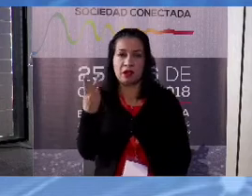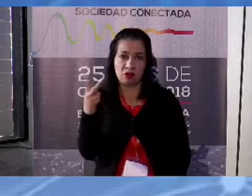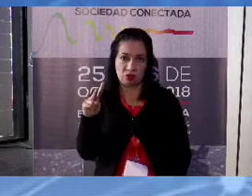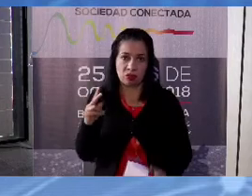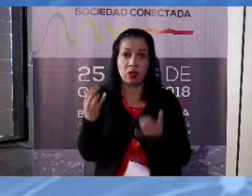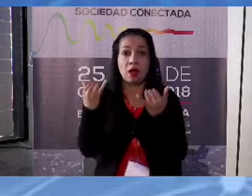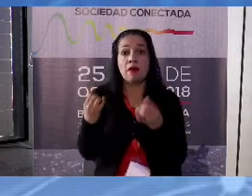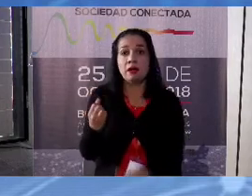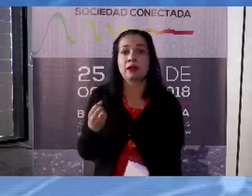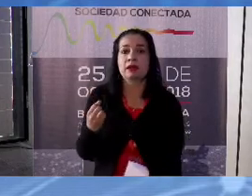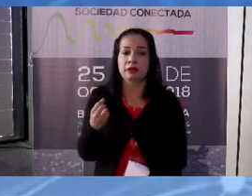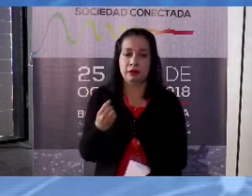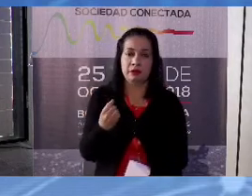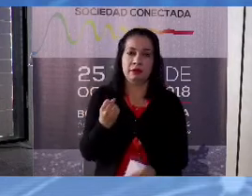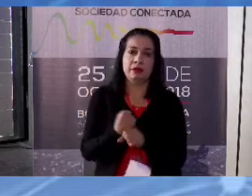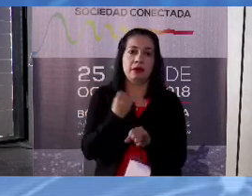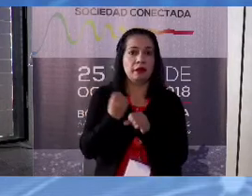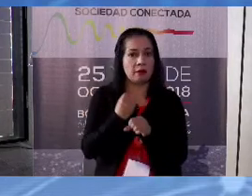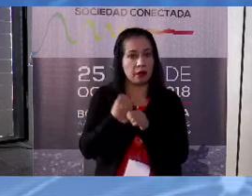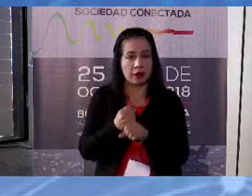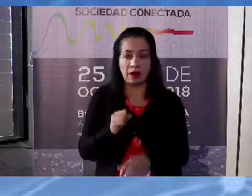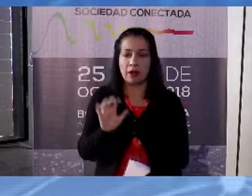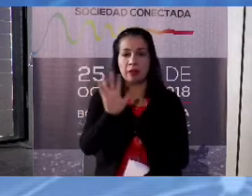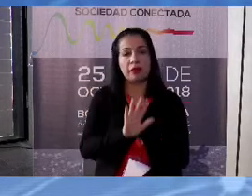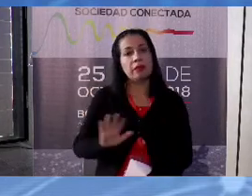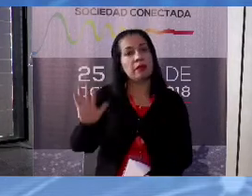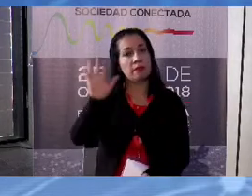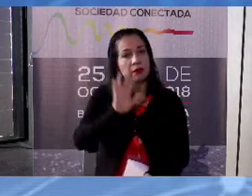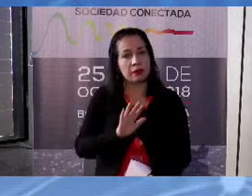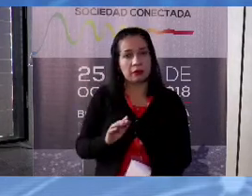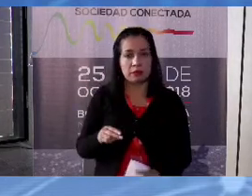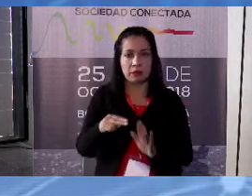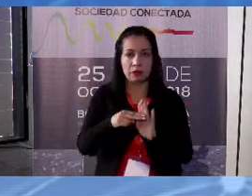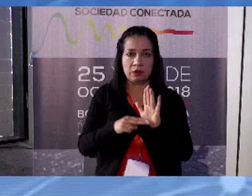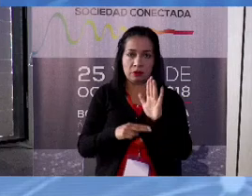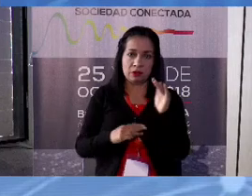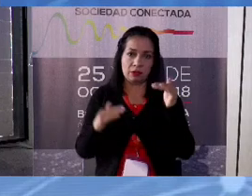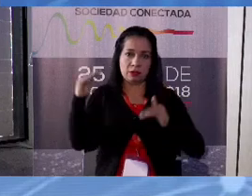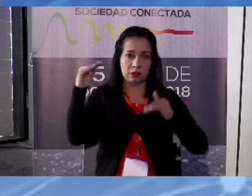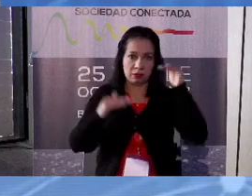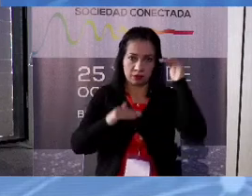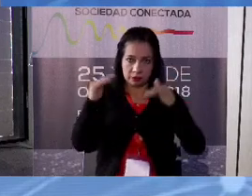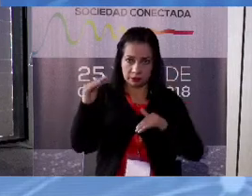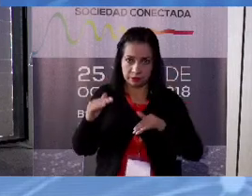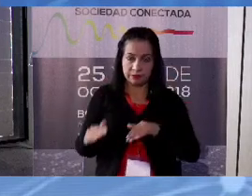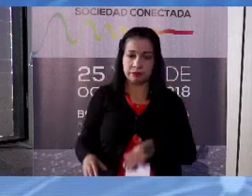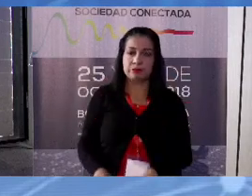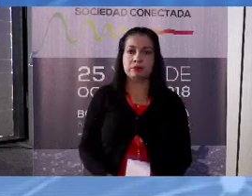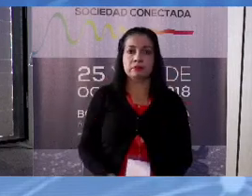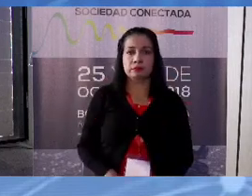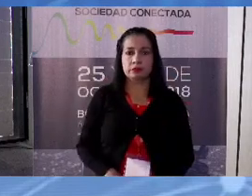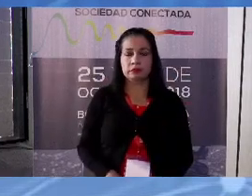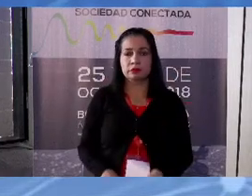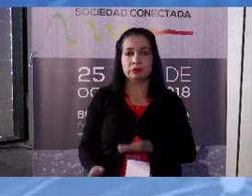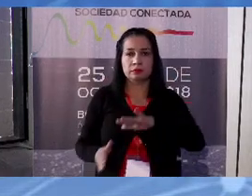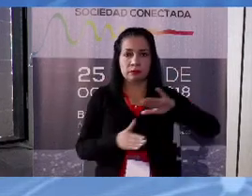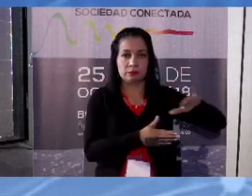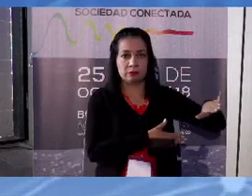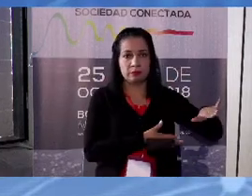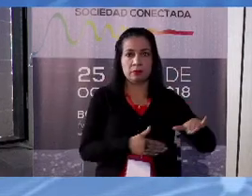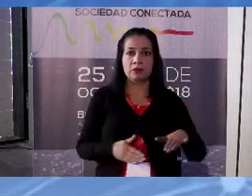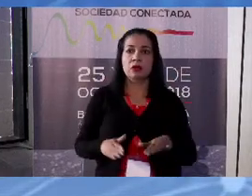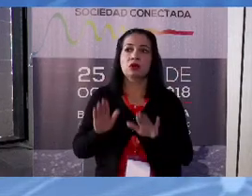departamento de regulación y competencia como ingeniero senior nos acompaña de la agencia de regulación y control de